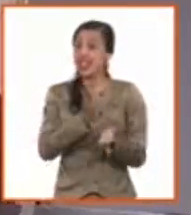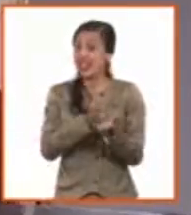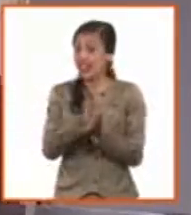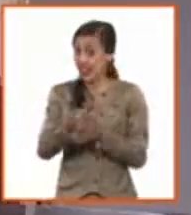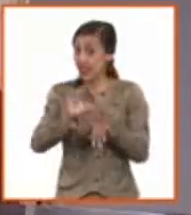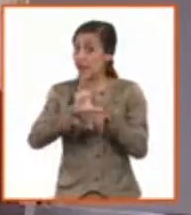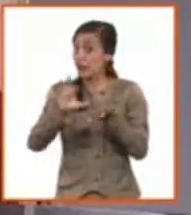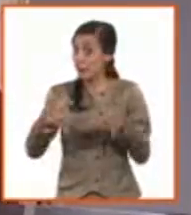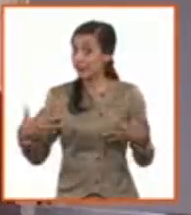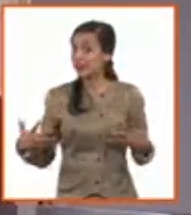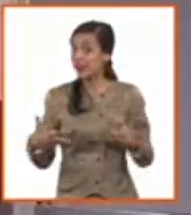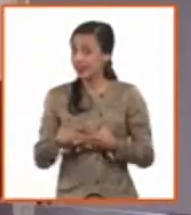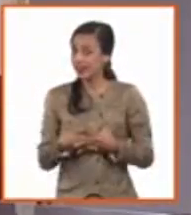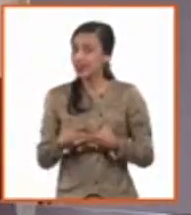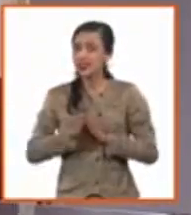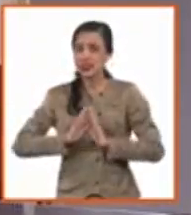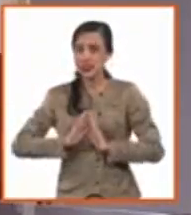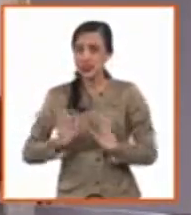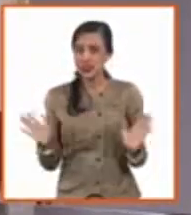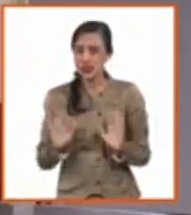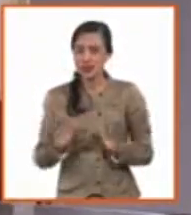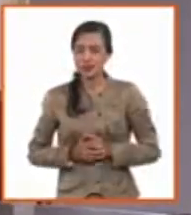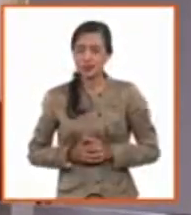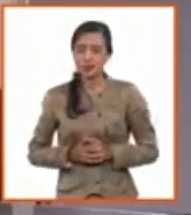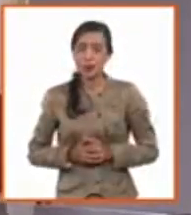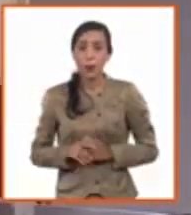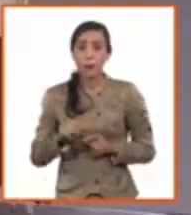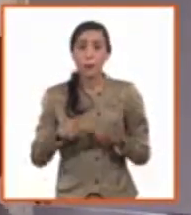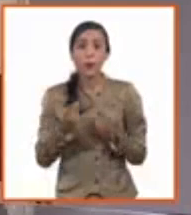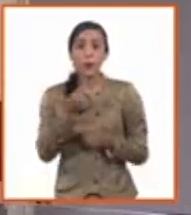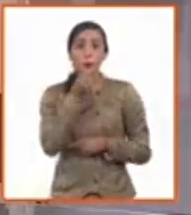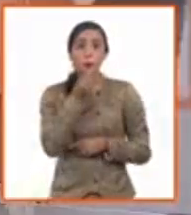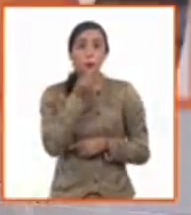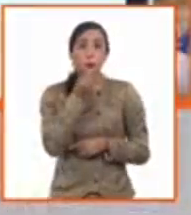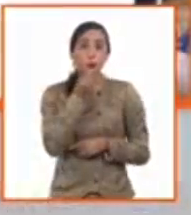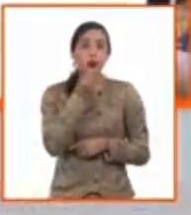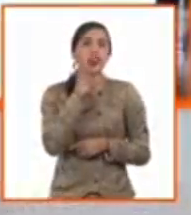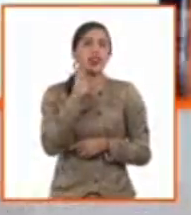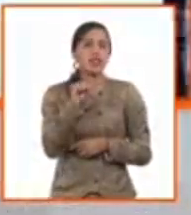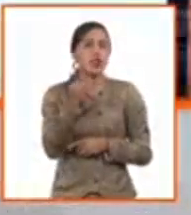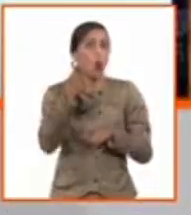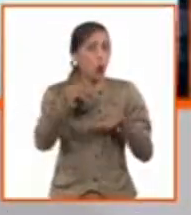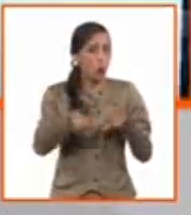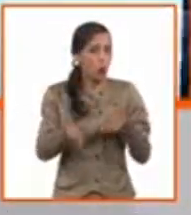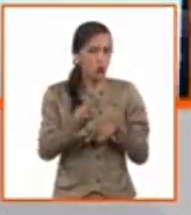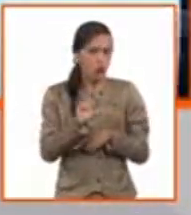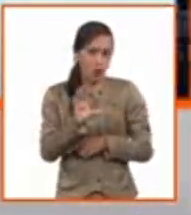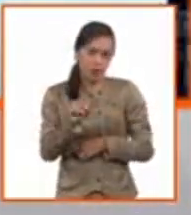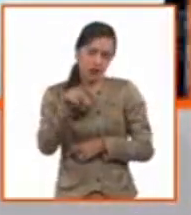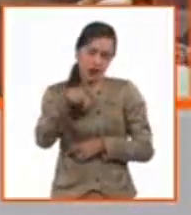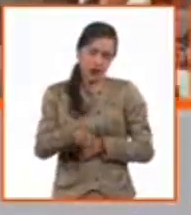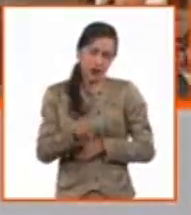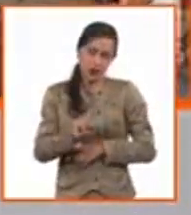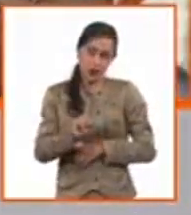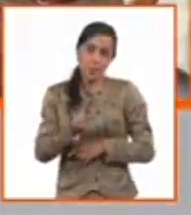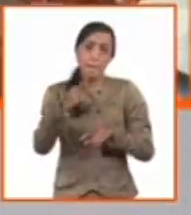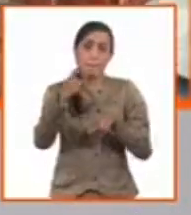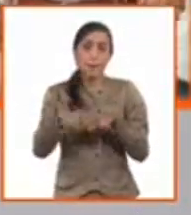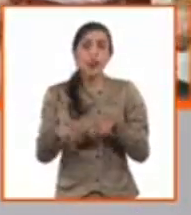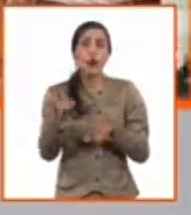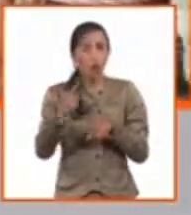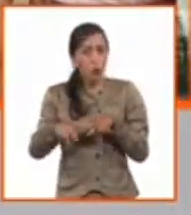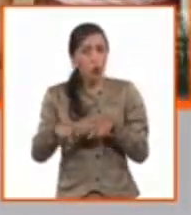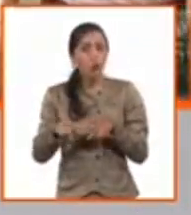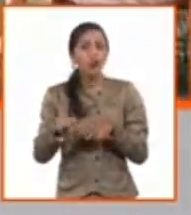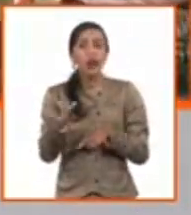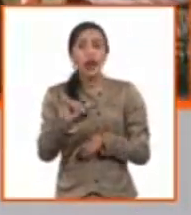informático directamente vinculadas por que pudieran mencionarse otras que no voy a mencionar aquí que también